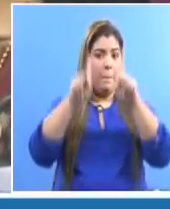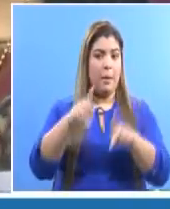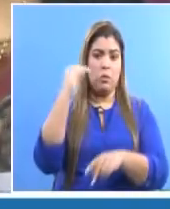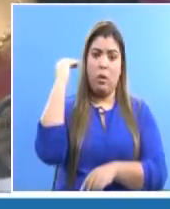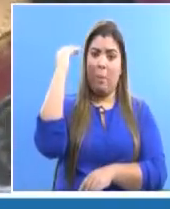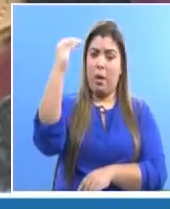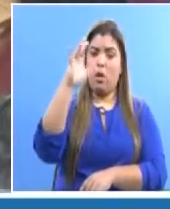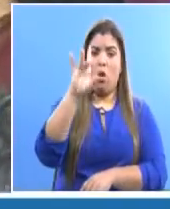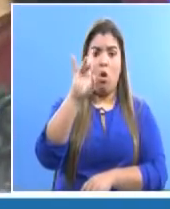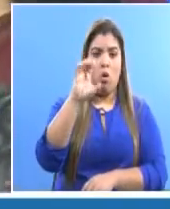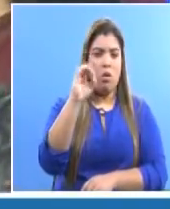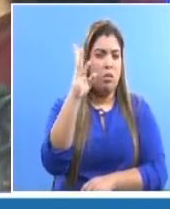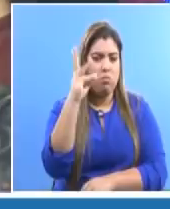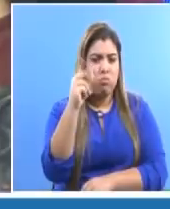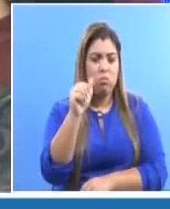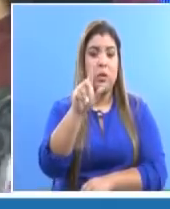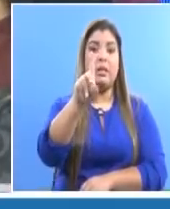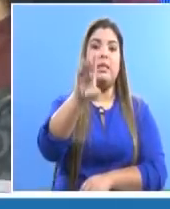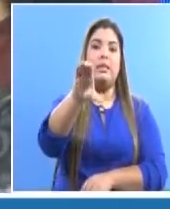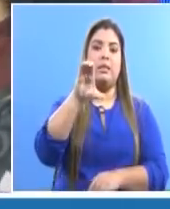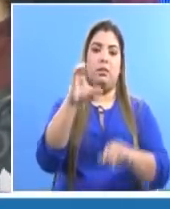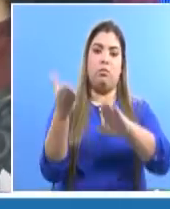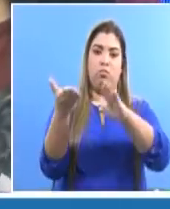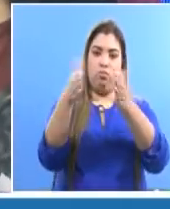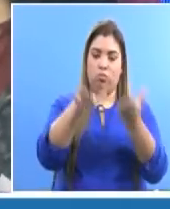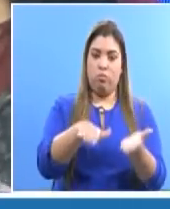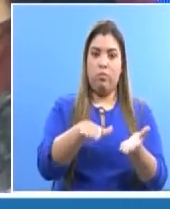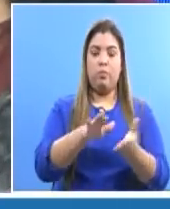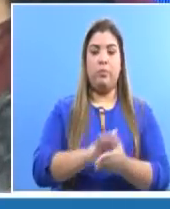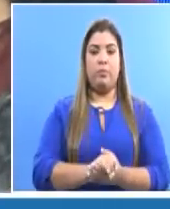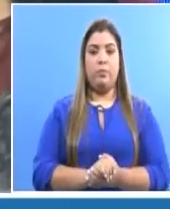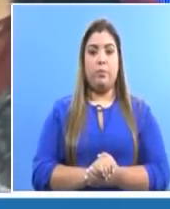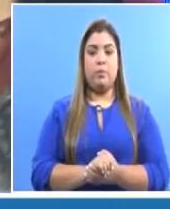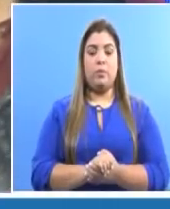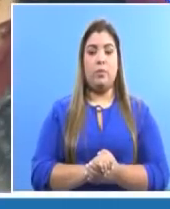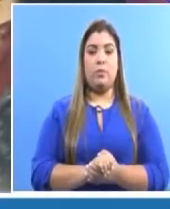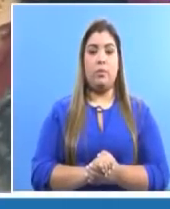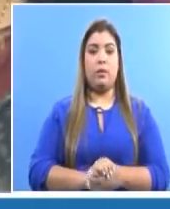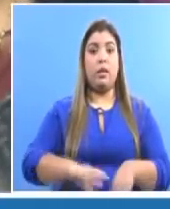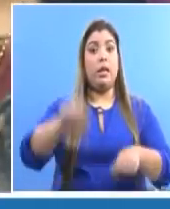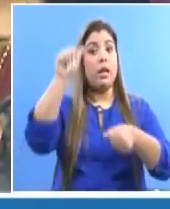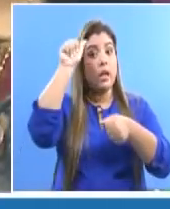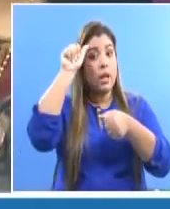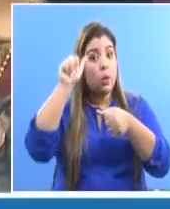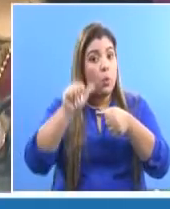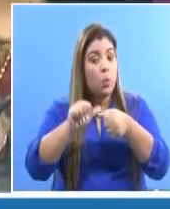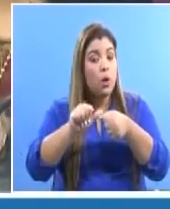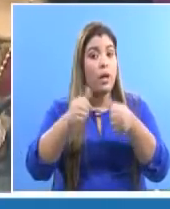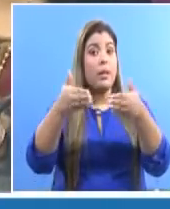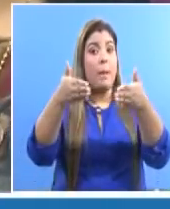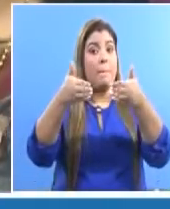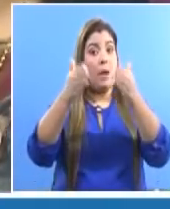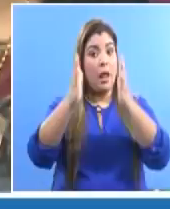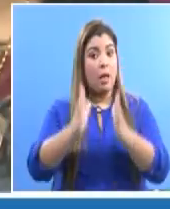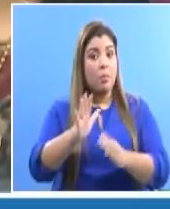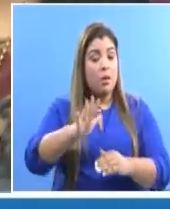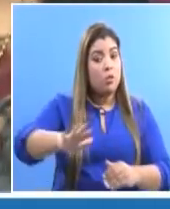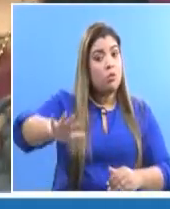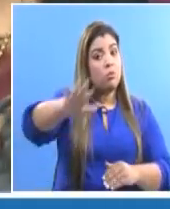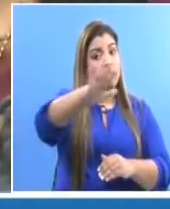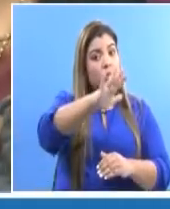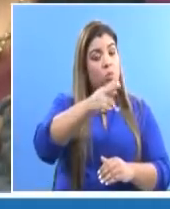de 80 años, 100 defunciones acumuladas. Recuerda, equipo Panamá,